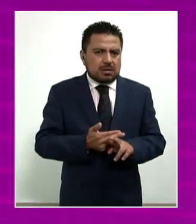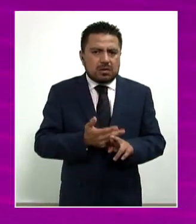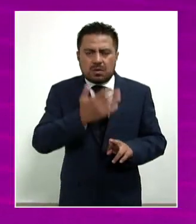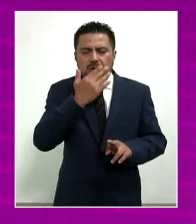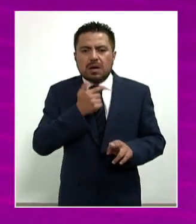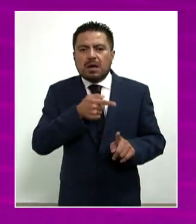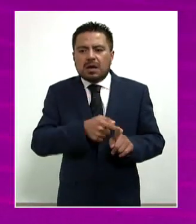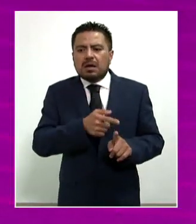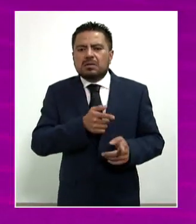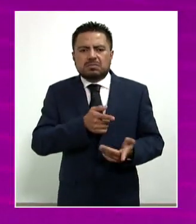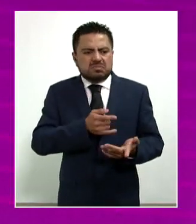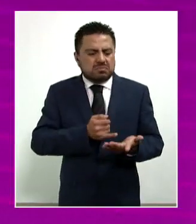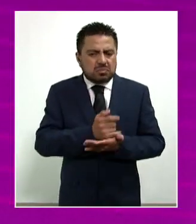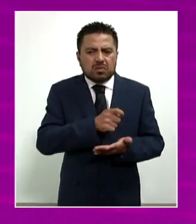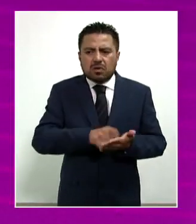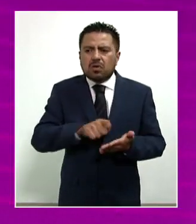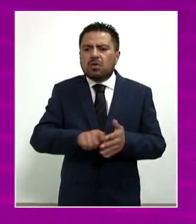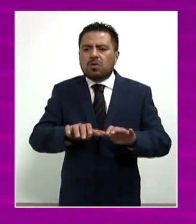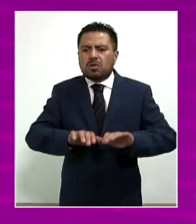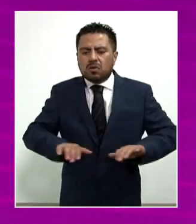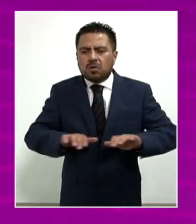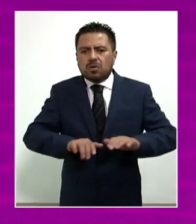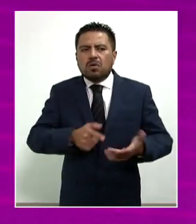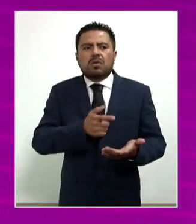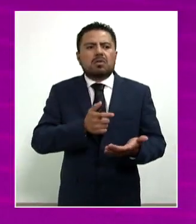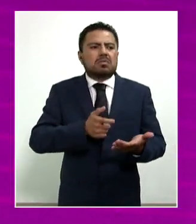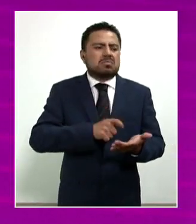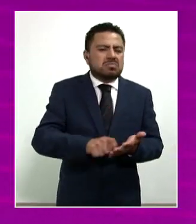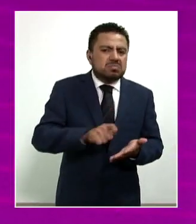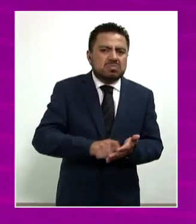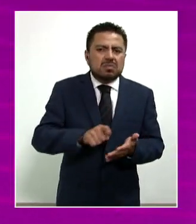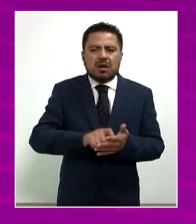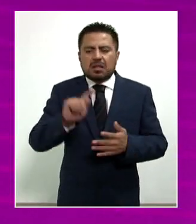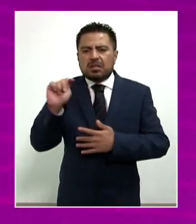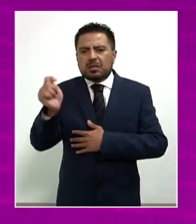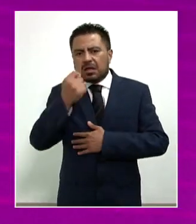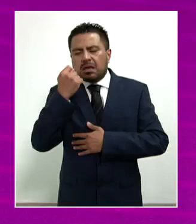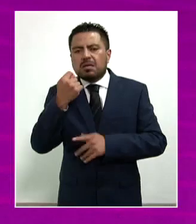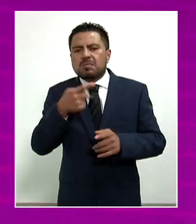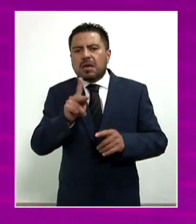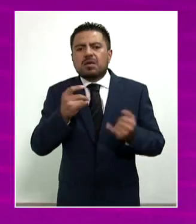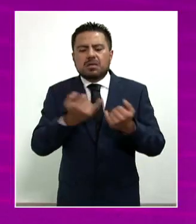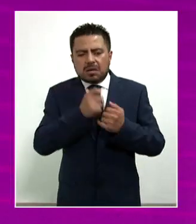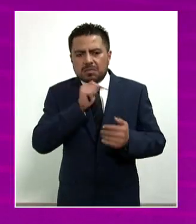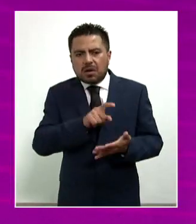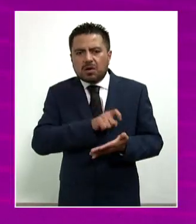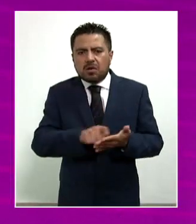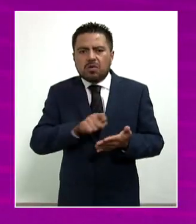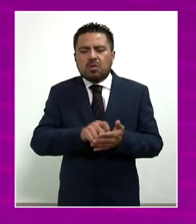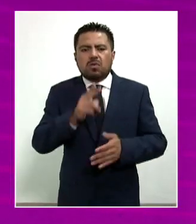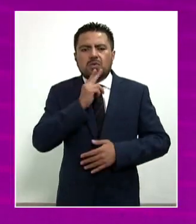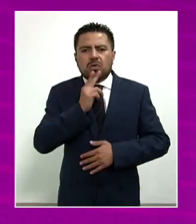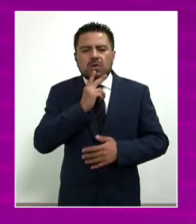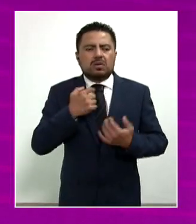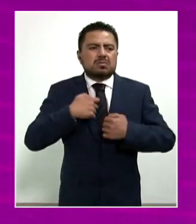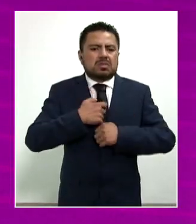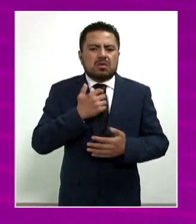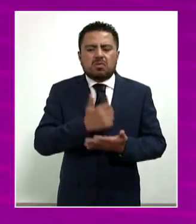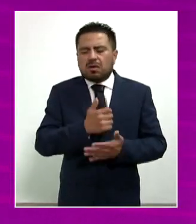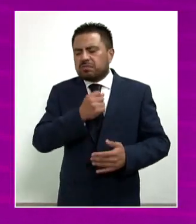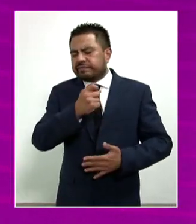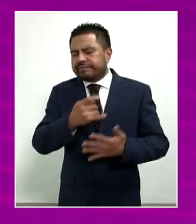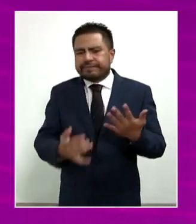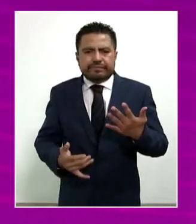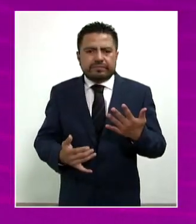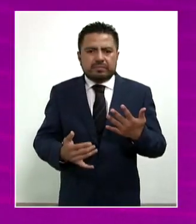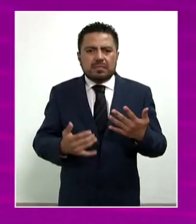O sea, apuestan por comprarse computadoras, apuestan por comprarse tecnología, pero también apuestan por comprarse útiles escolares, en fin, un patrón